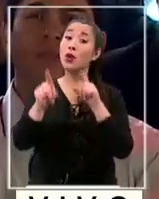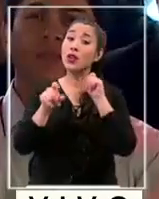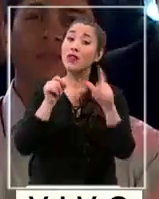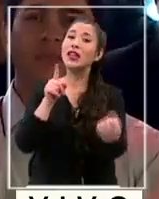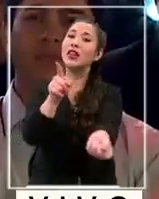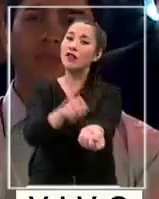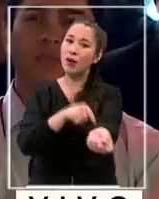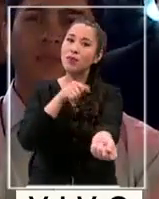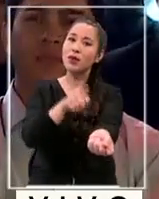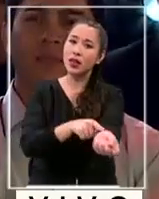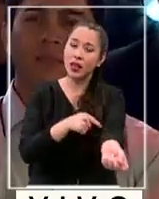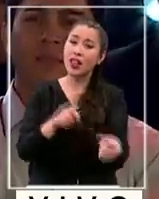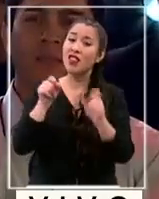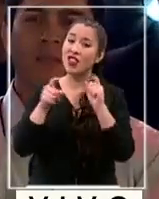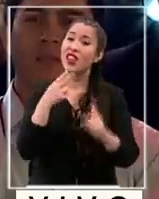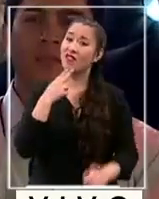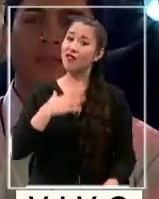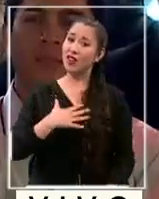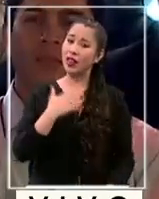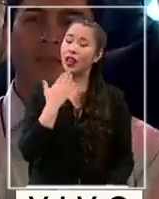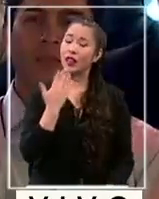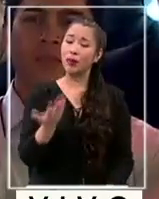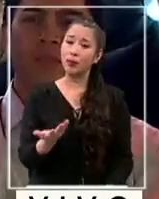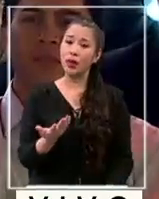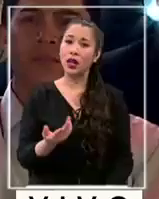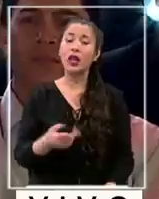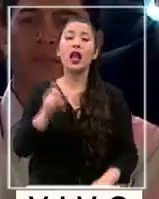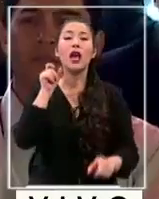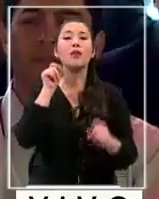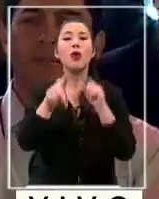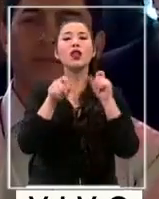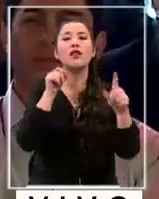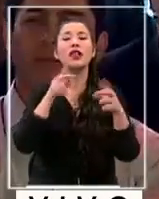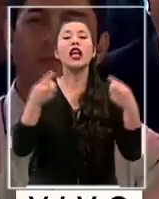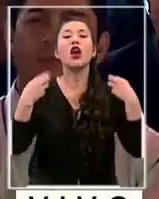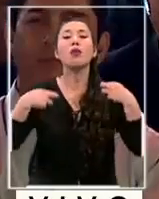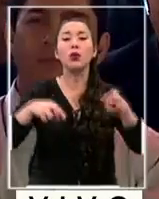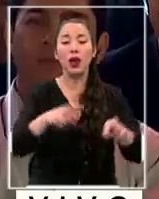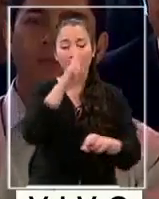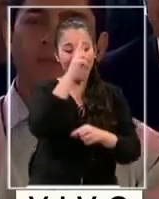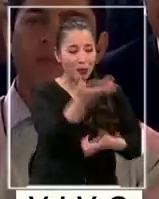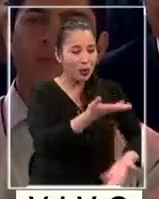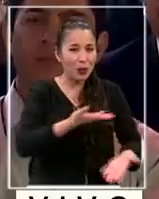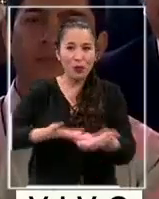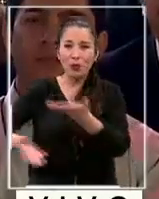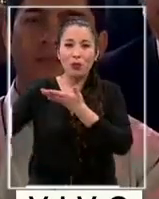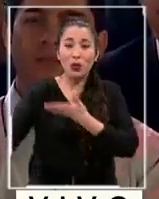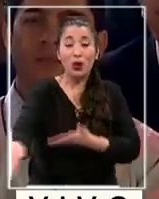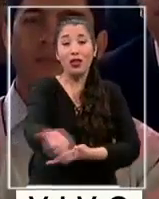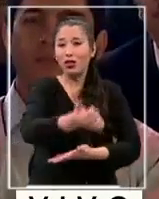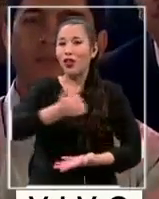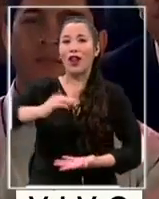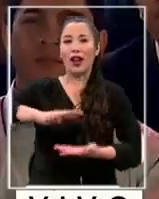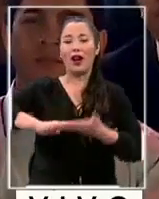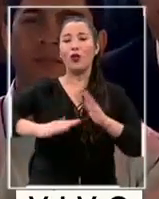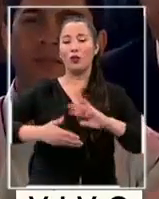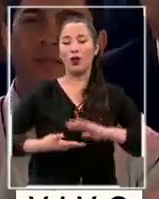la vida, y por defender las oportunidades y el respeto mutuo en toda la comunidad.